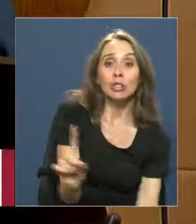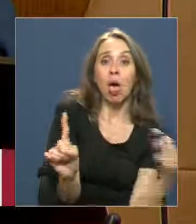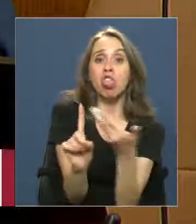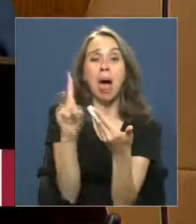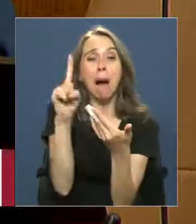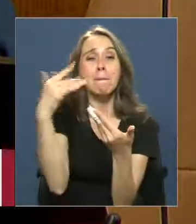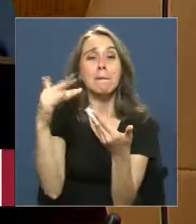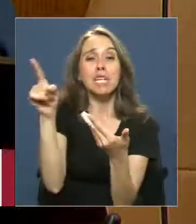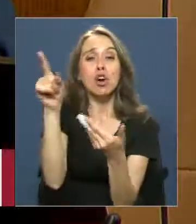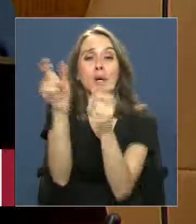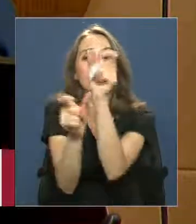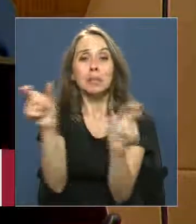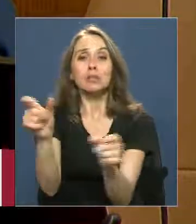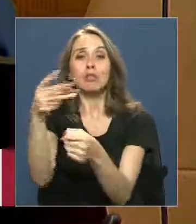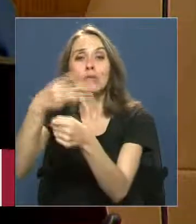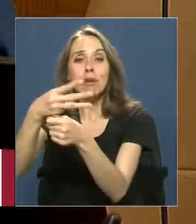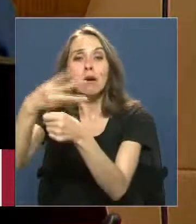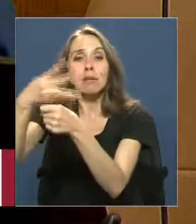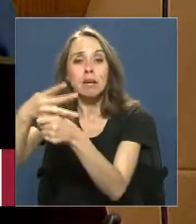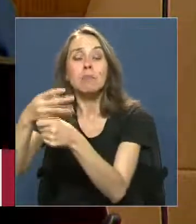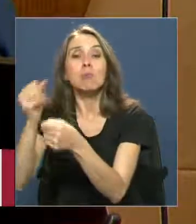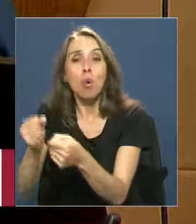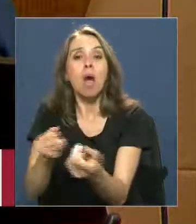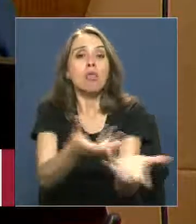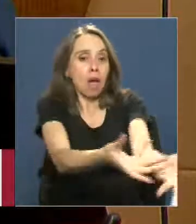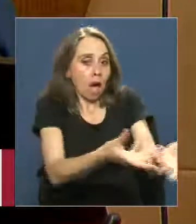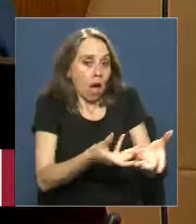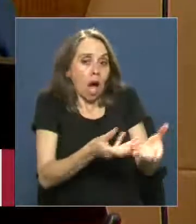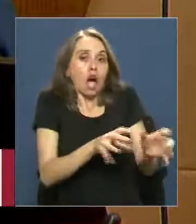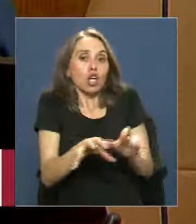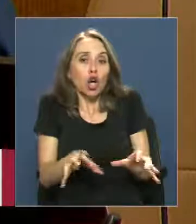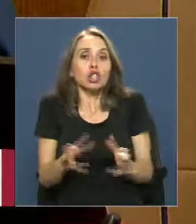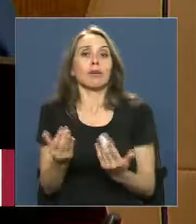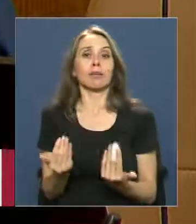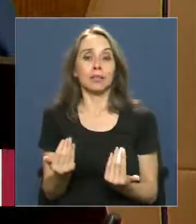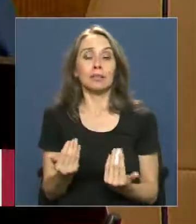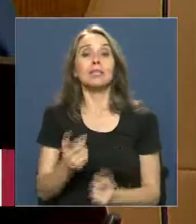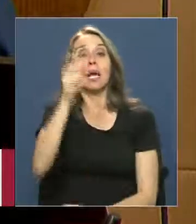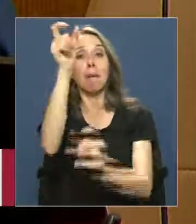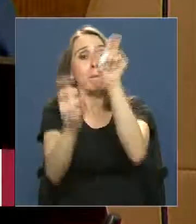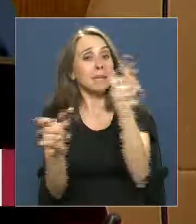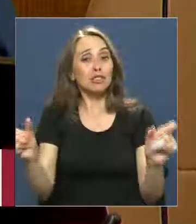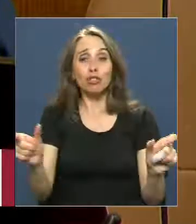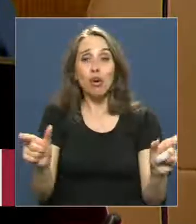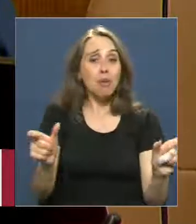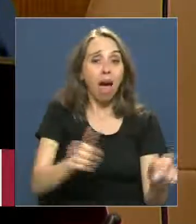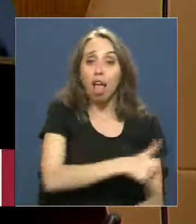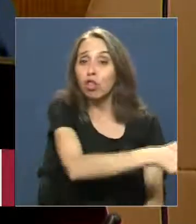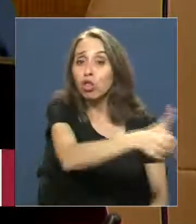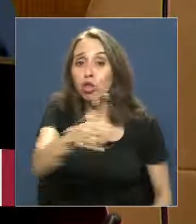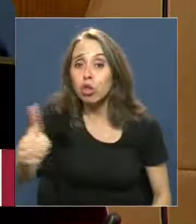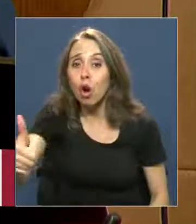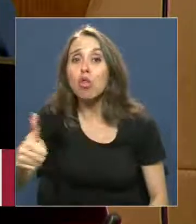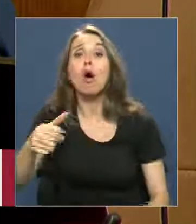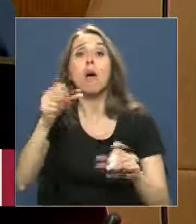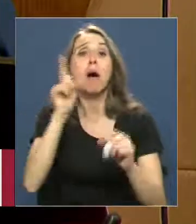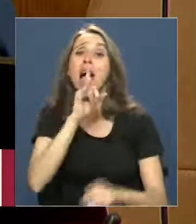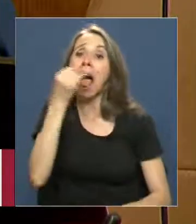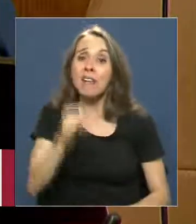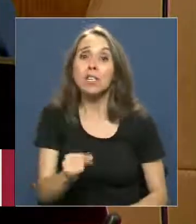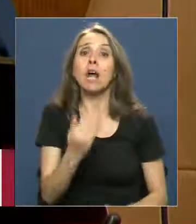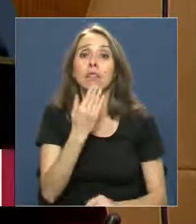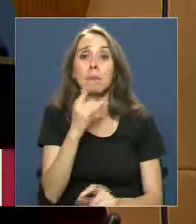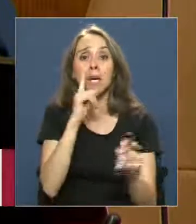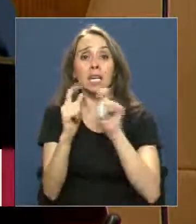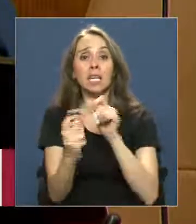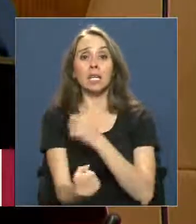y la posibilidad de acceder a estos bienes e insumos. Y también porque la población entera tiene el riesgo, finalmente.